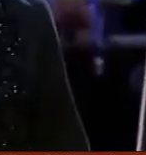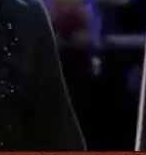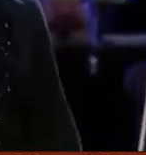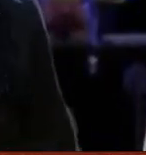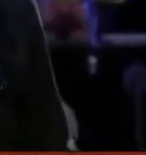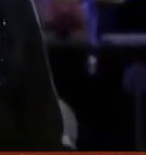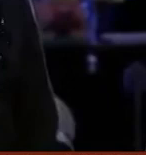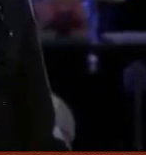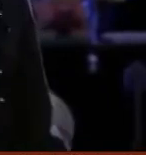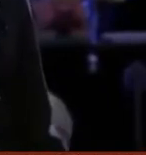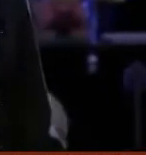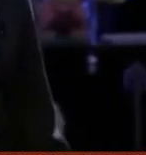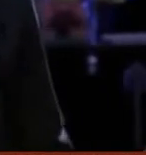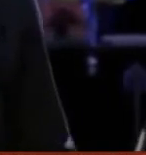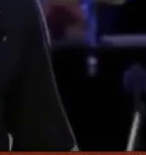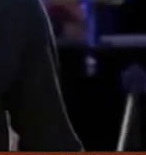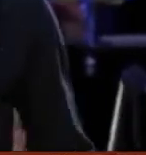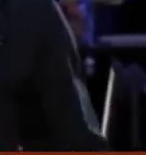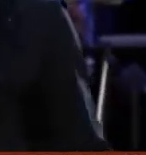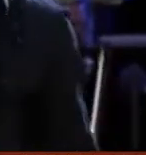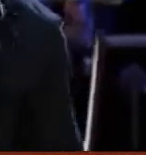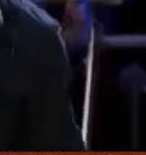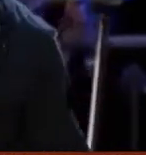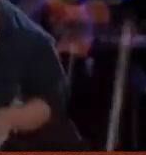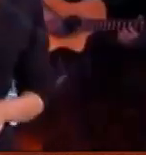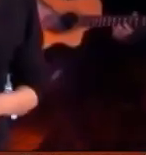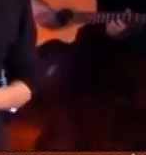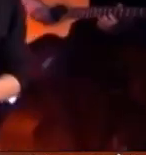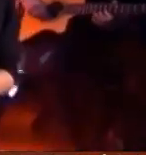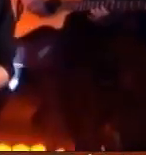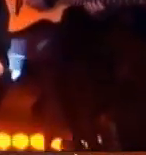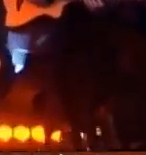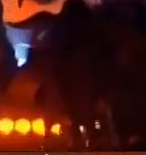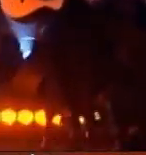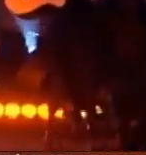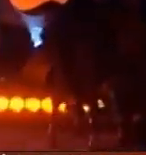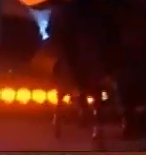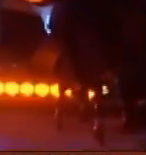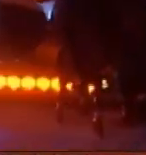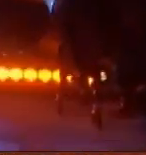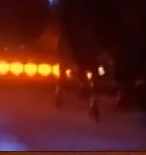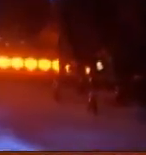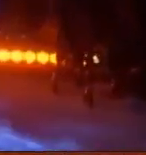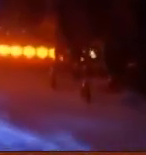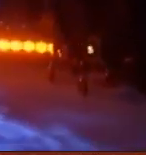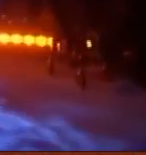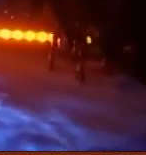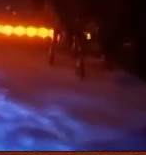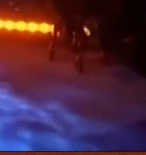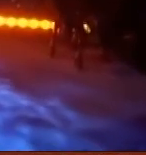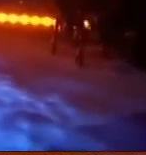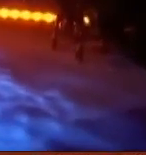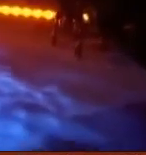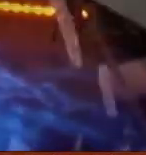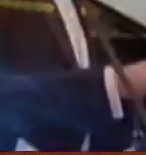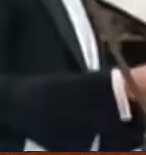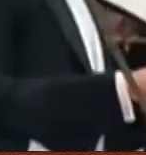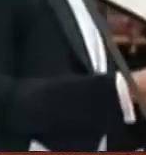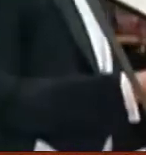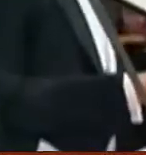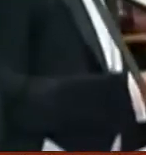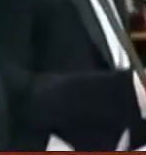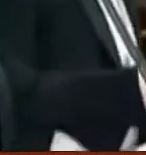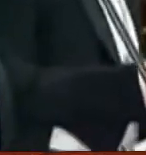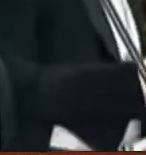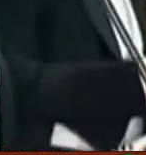patrimonio cultural inmaterial vivo, el bolero es más que un género musical popular. Existe en la medida en que diferentes comunidades se han apropiado